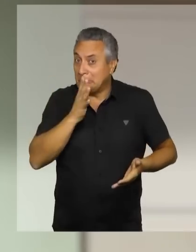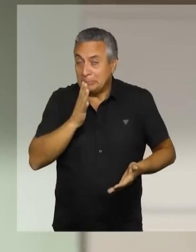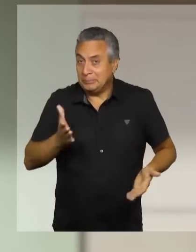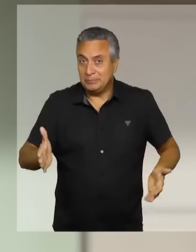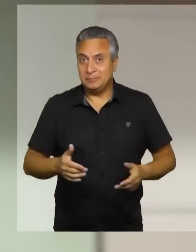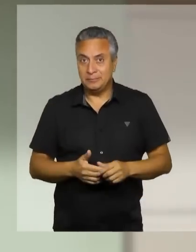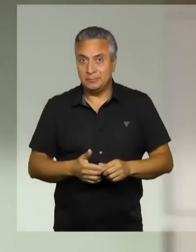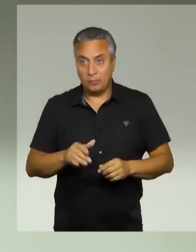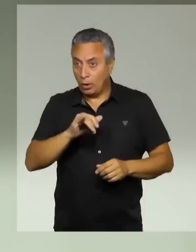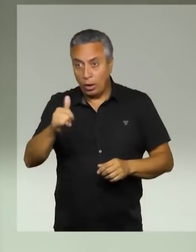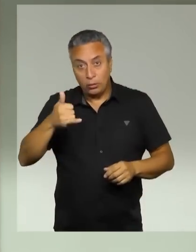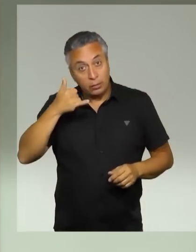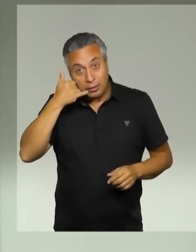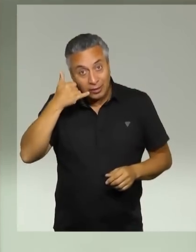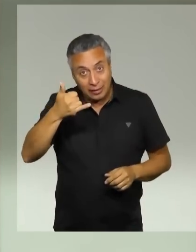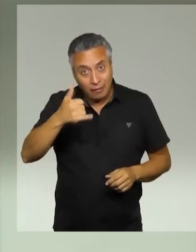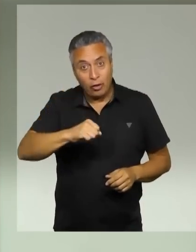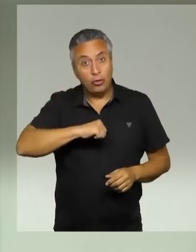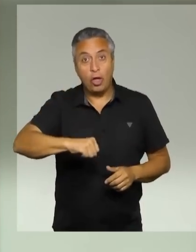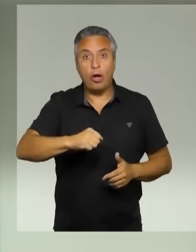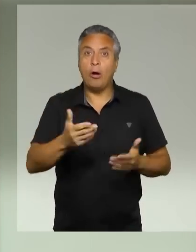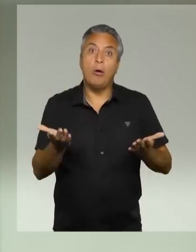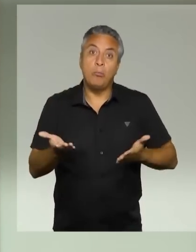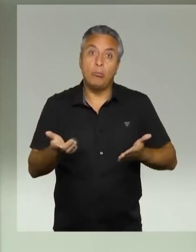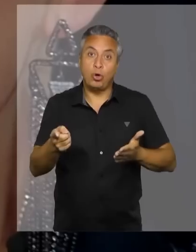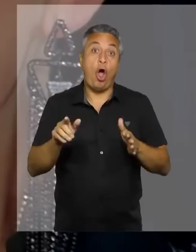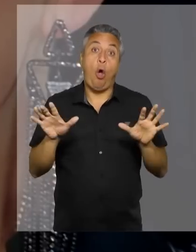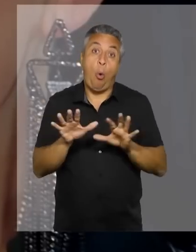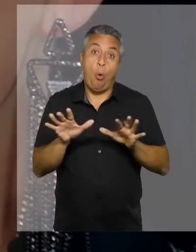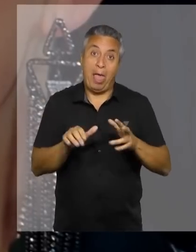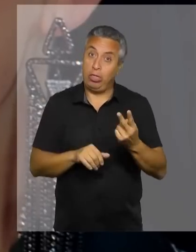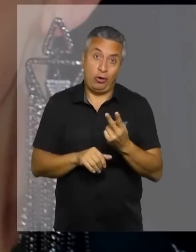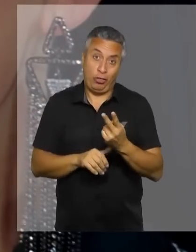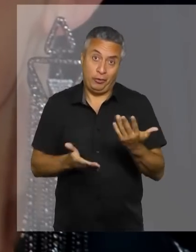No te están contestando el teléfono, es porque están ocupados.